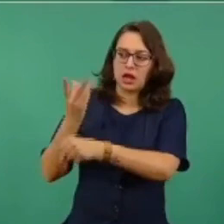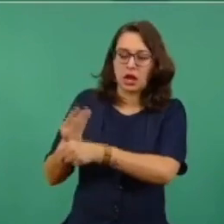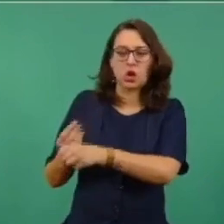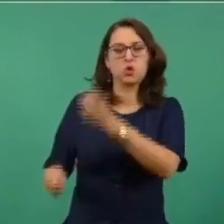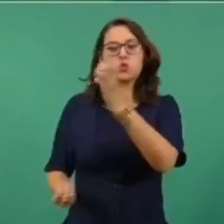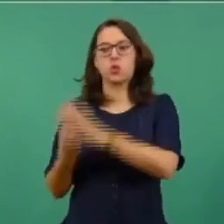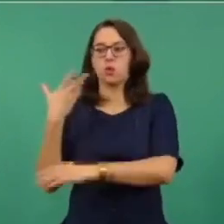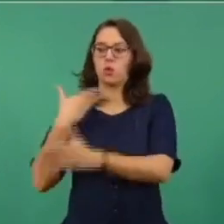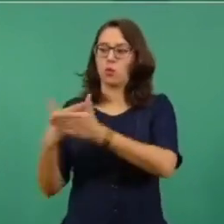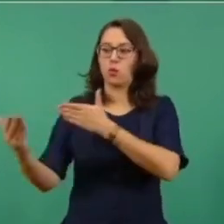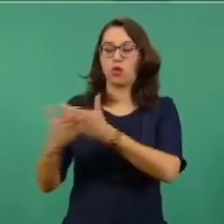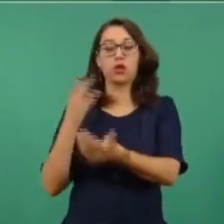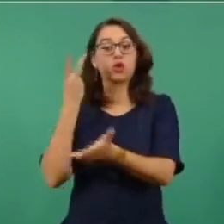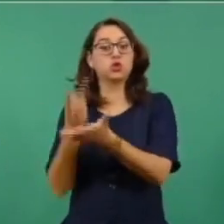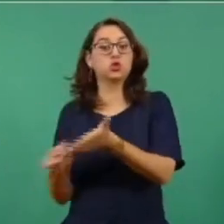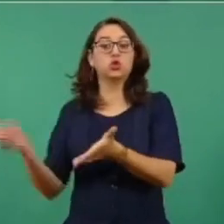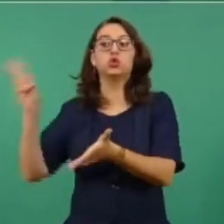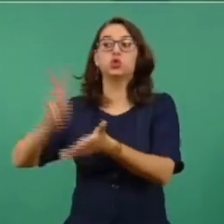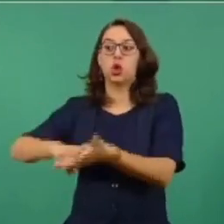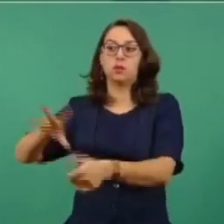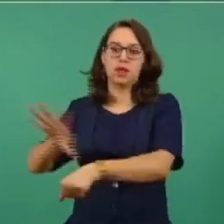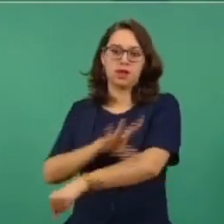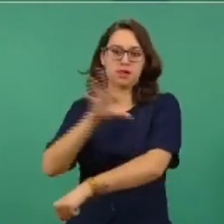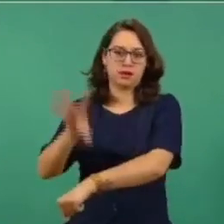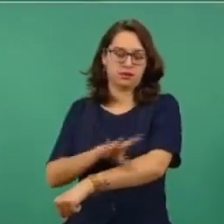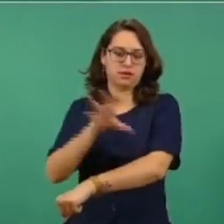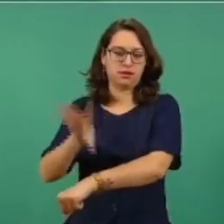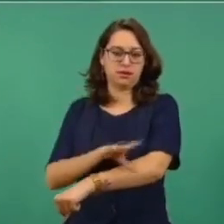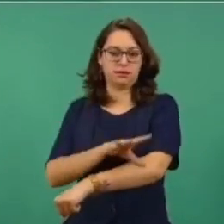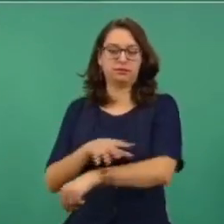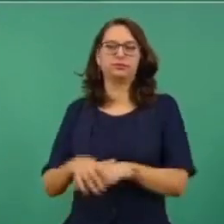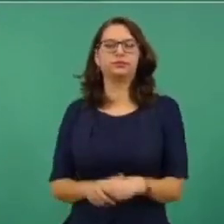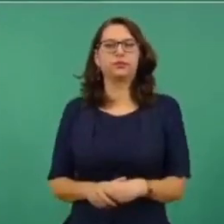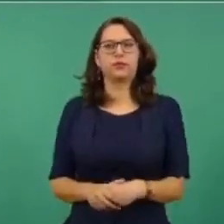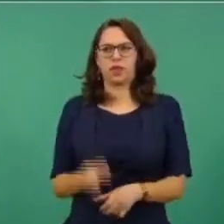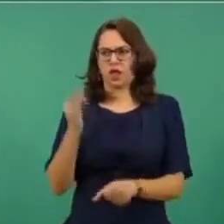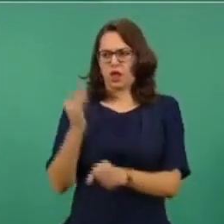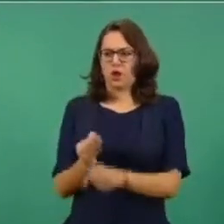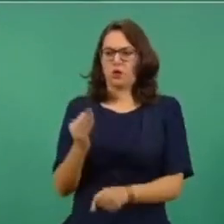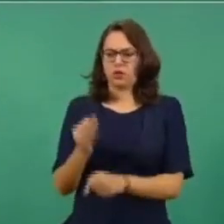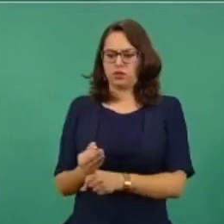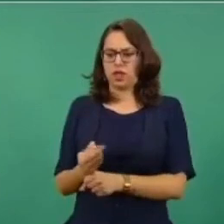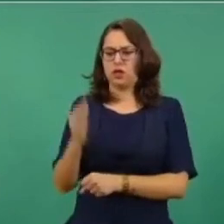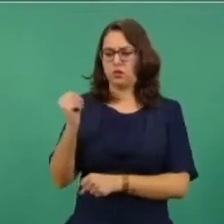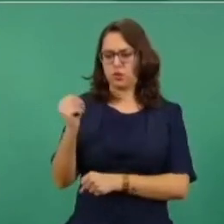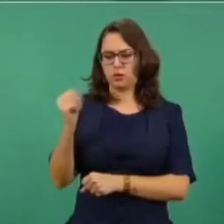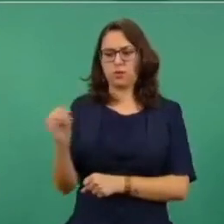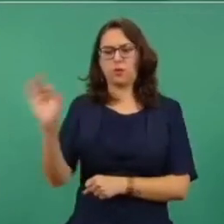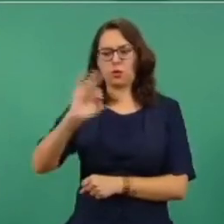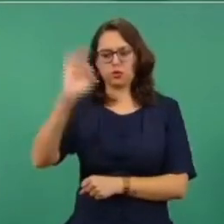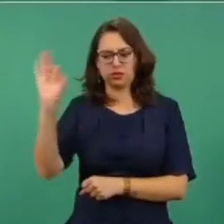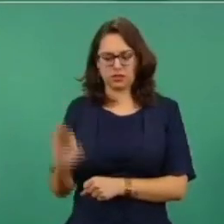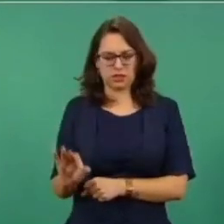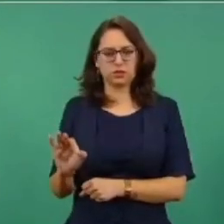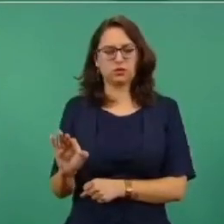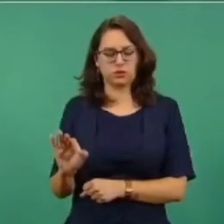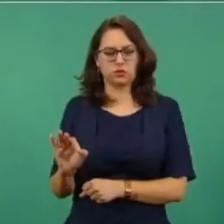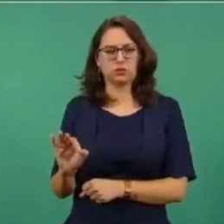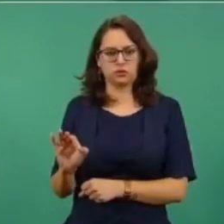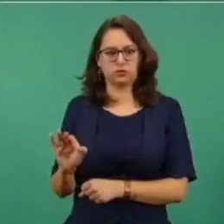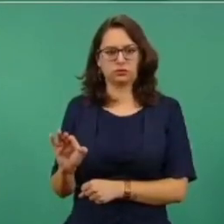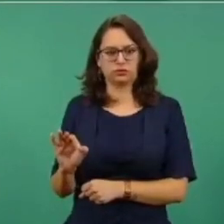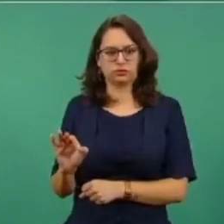el doble de lo que se produce actualmente. Se produce el 9% de la energía con las